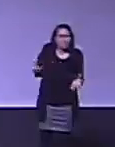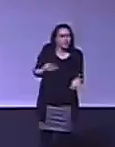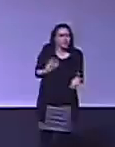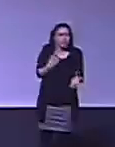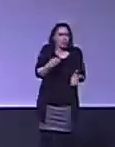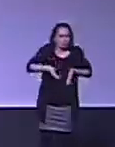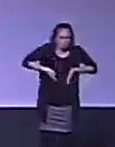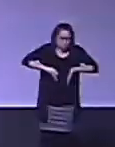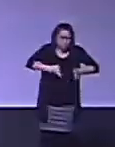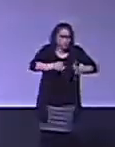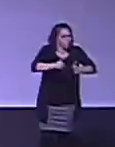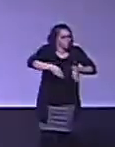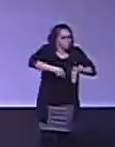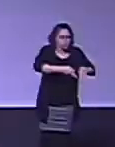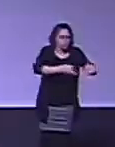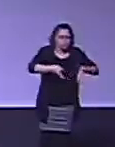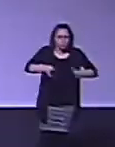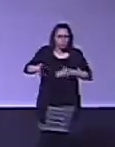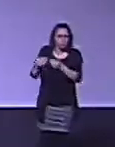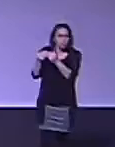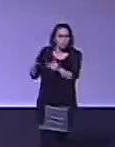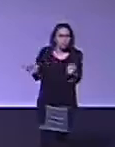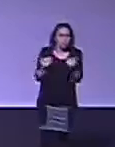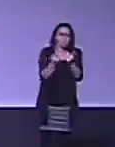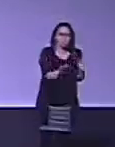como hicisteis las pioneras raquetistas.